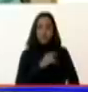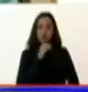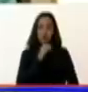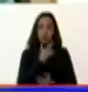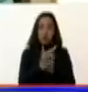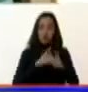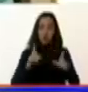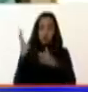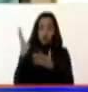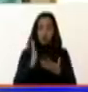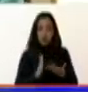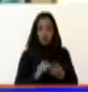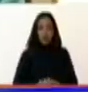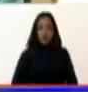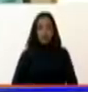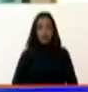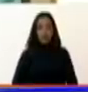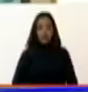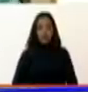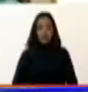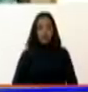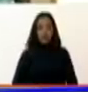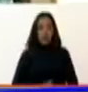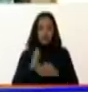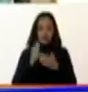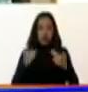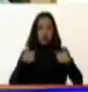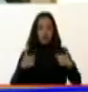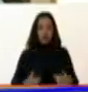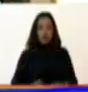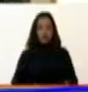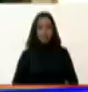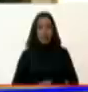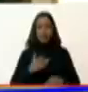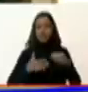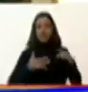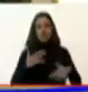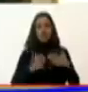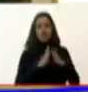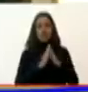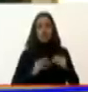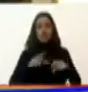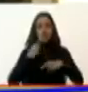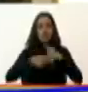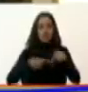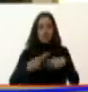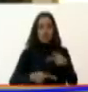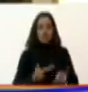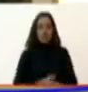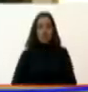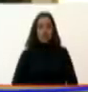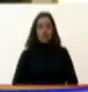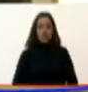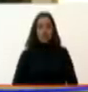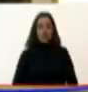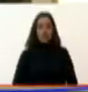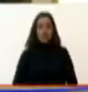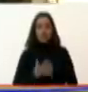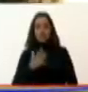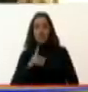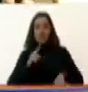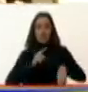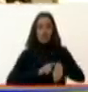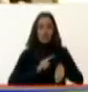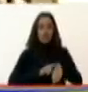y está llegando a la humanidad. Yo siento todo este proceso como el tiempo para preparar